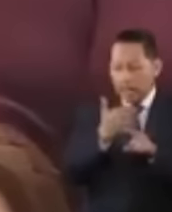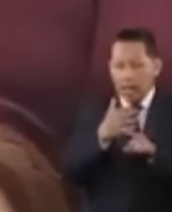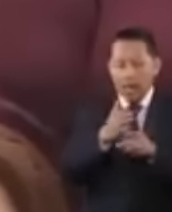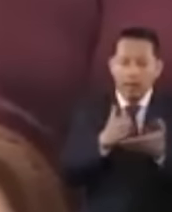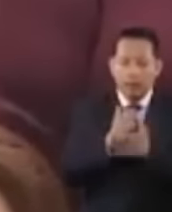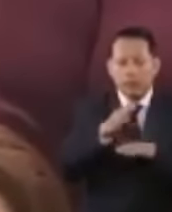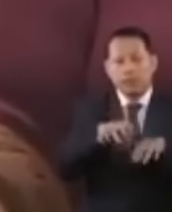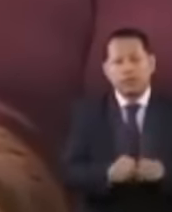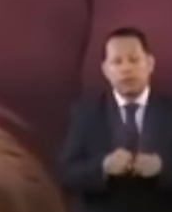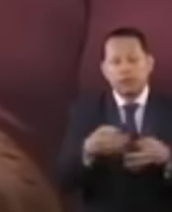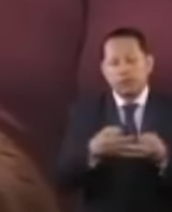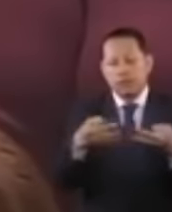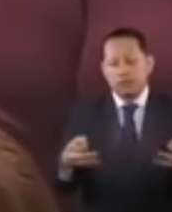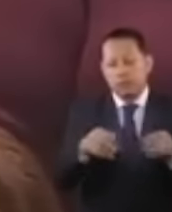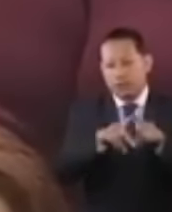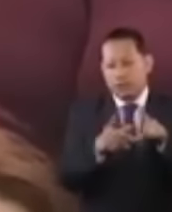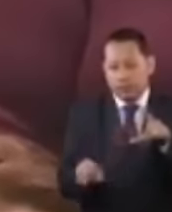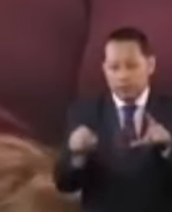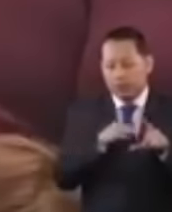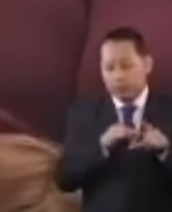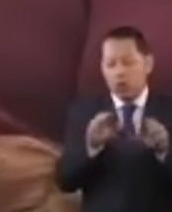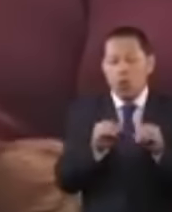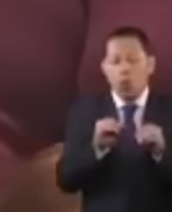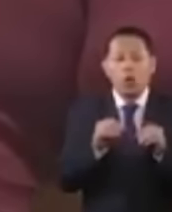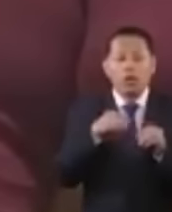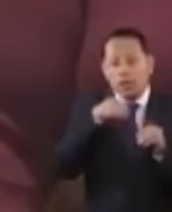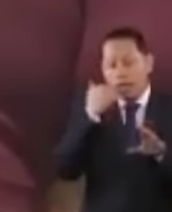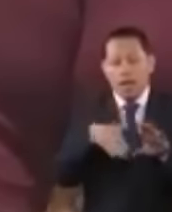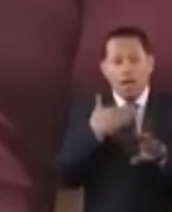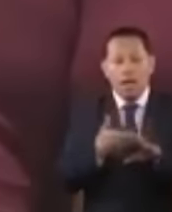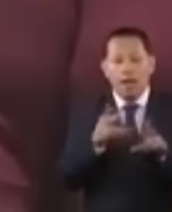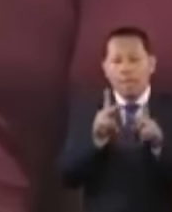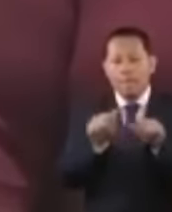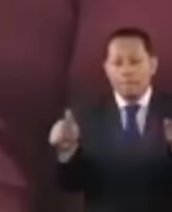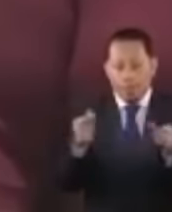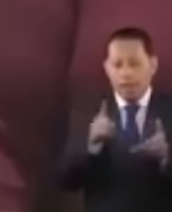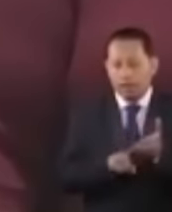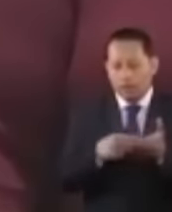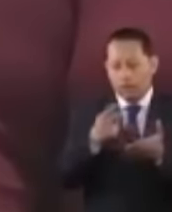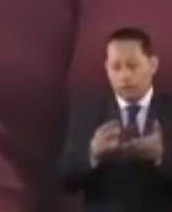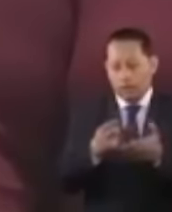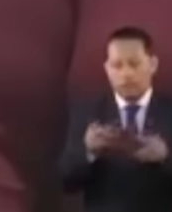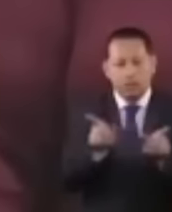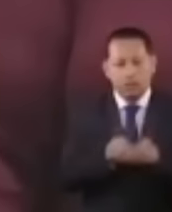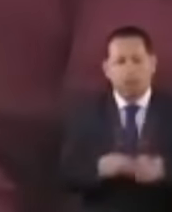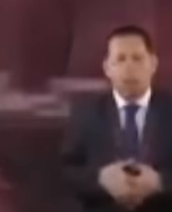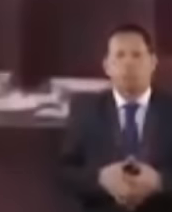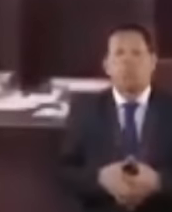invasión del territorio nacional o de alterar la paz interior. Es cuanto.